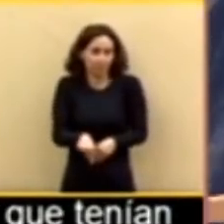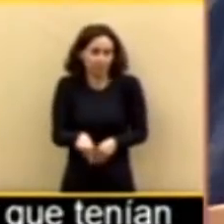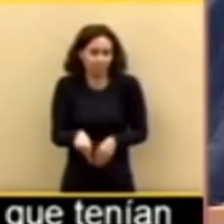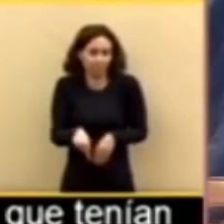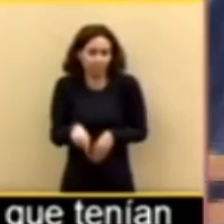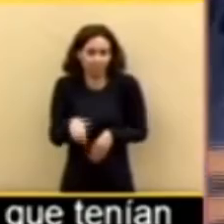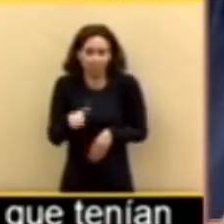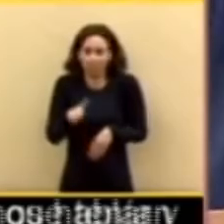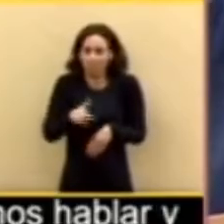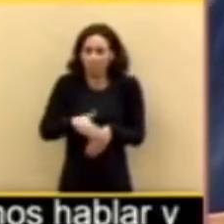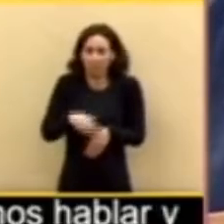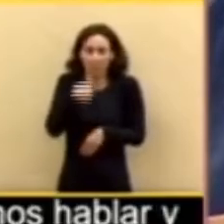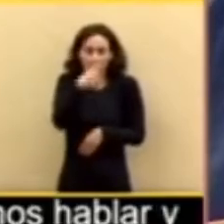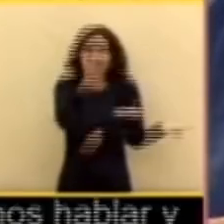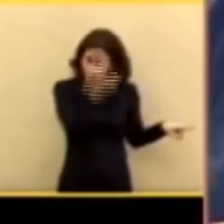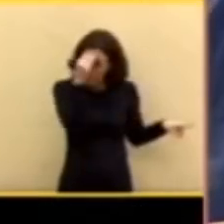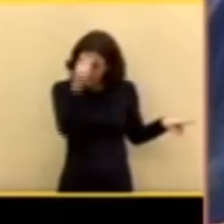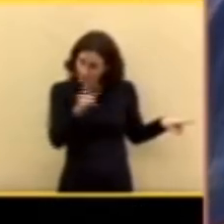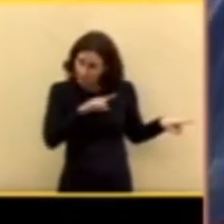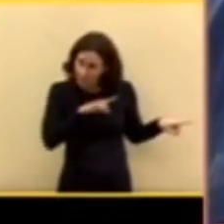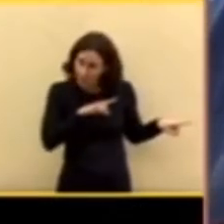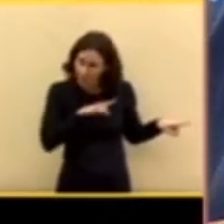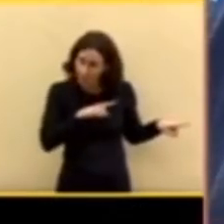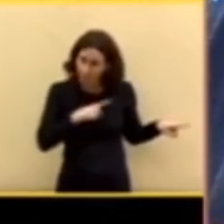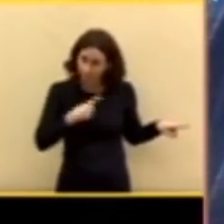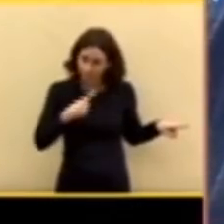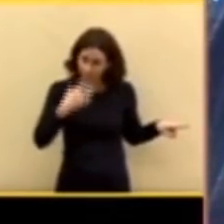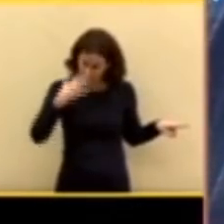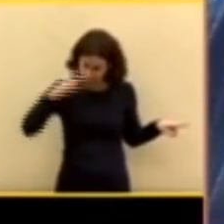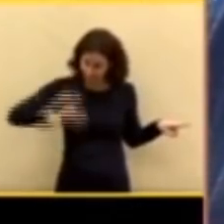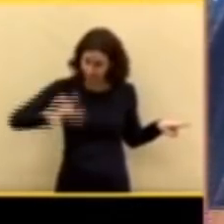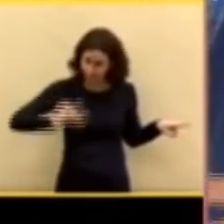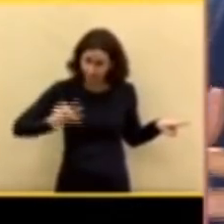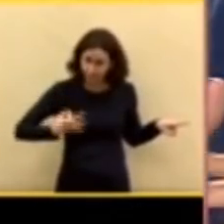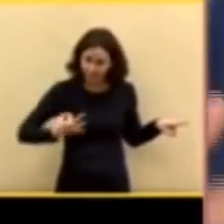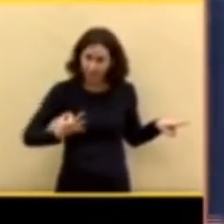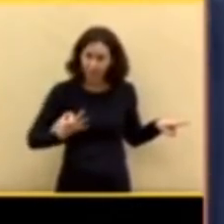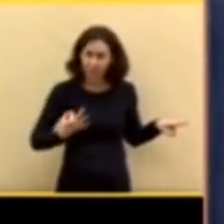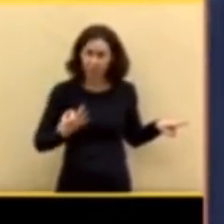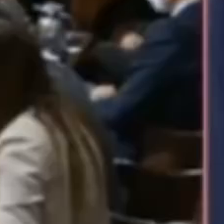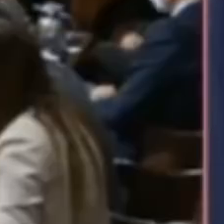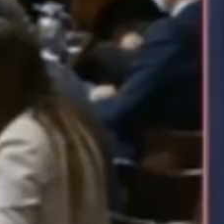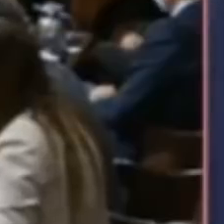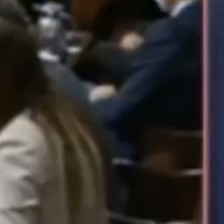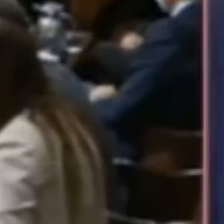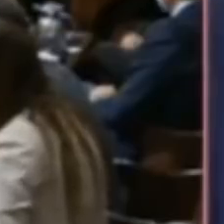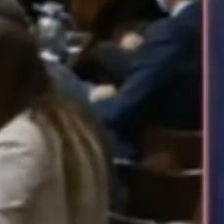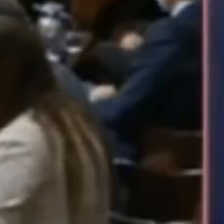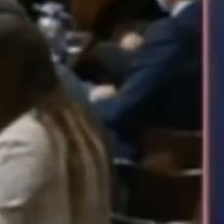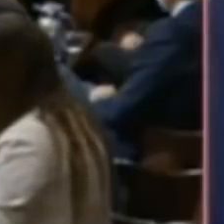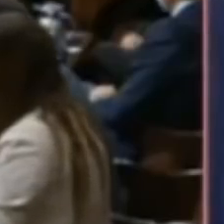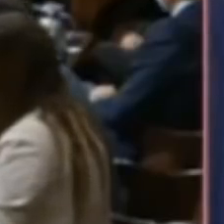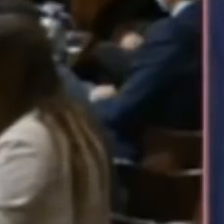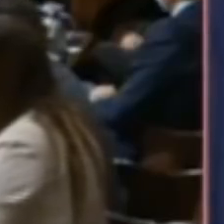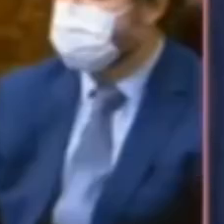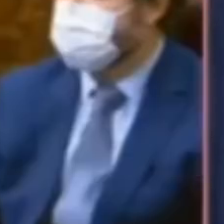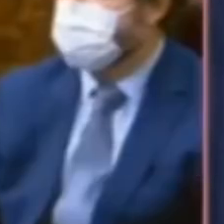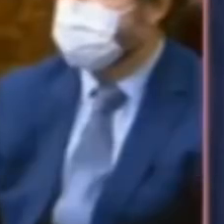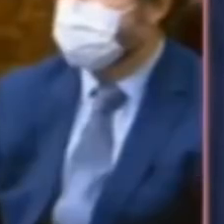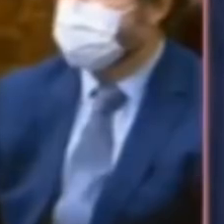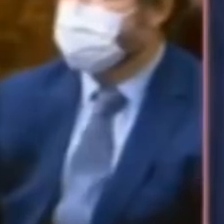con la contestación de Iglesias. Te acaba atacando. Eduardo, yo voy a darle un desarrollo más a tu